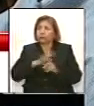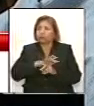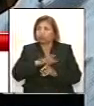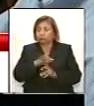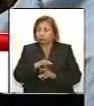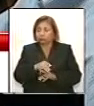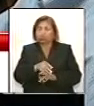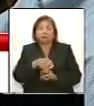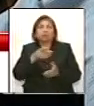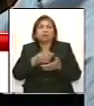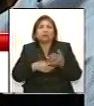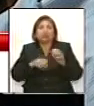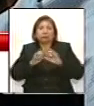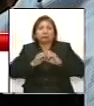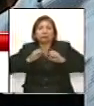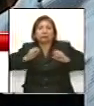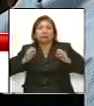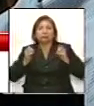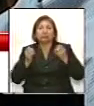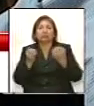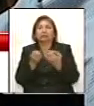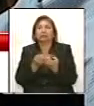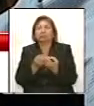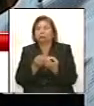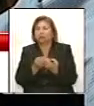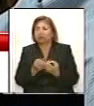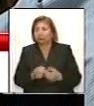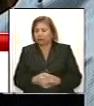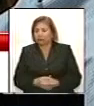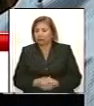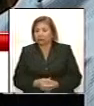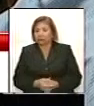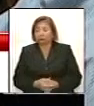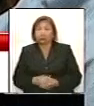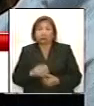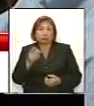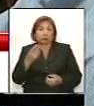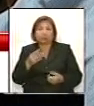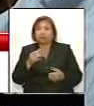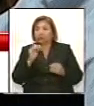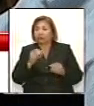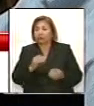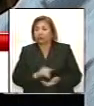¿Qué es lo que hace el equipo? El equipo en este caso tiene primera opción,